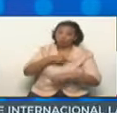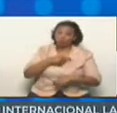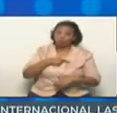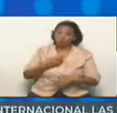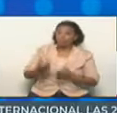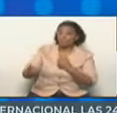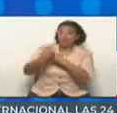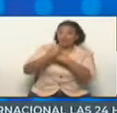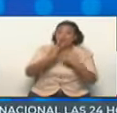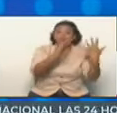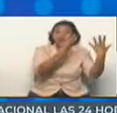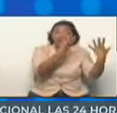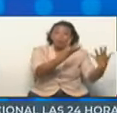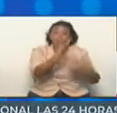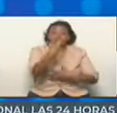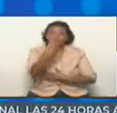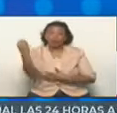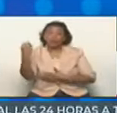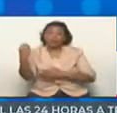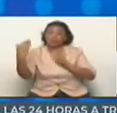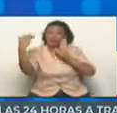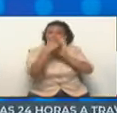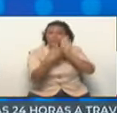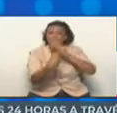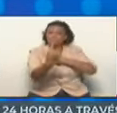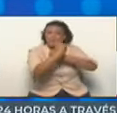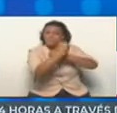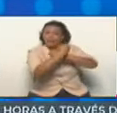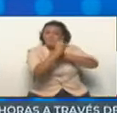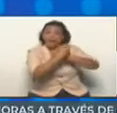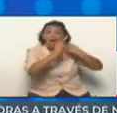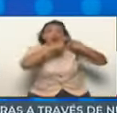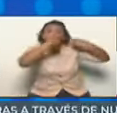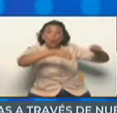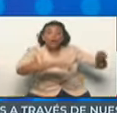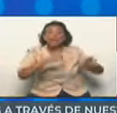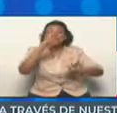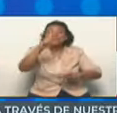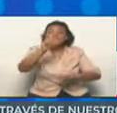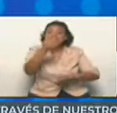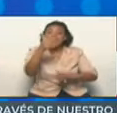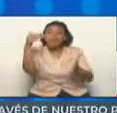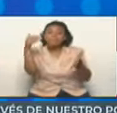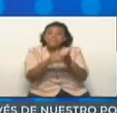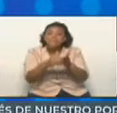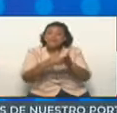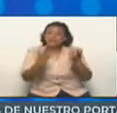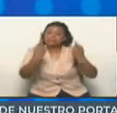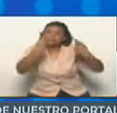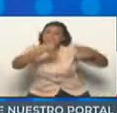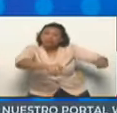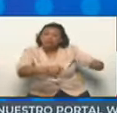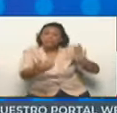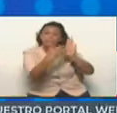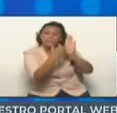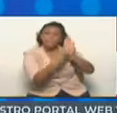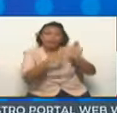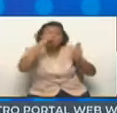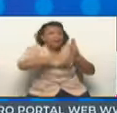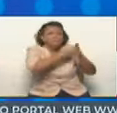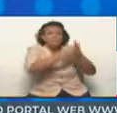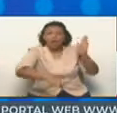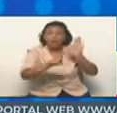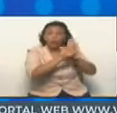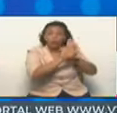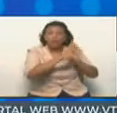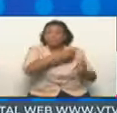aplicaron 930 sanciones, a Rusia le aplicaron 10.000 sanciones. Y el